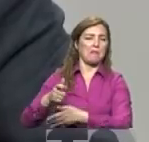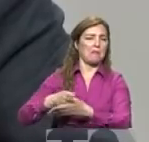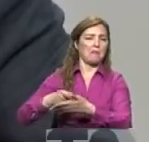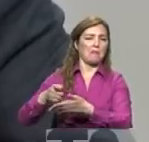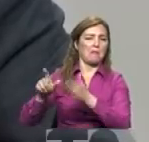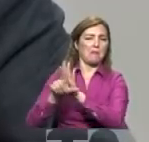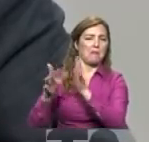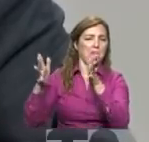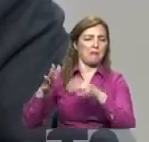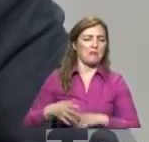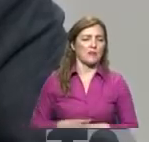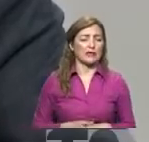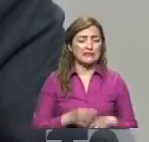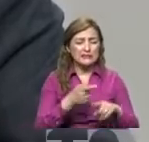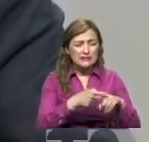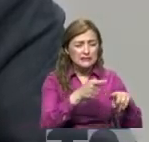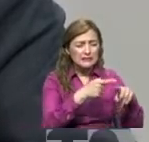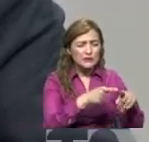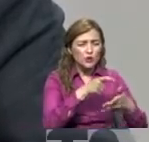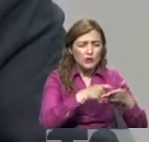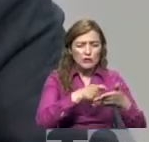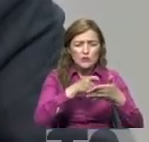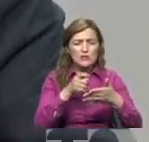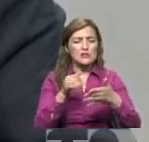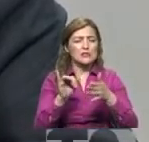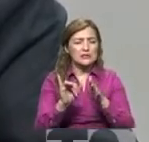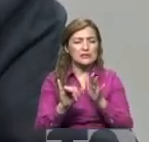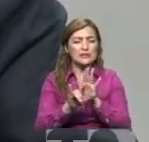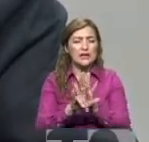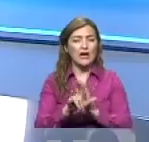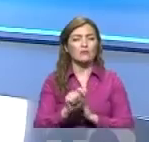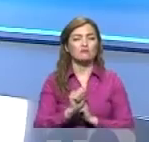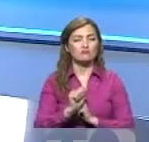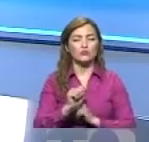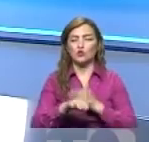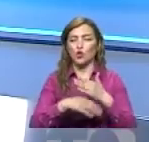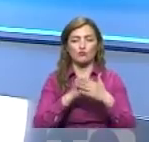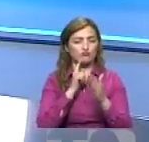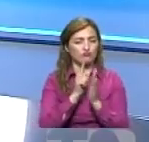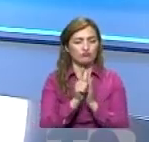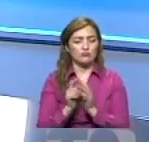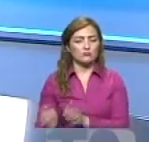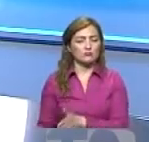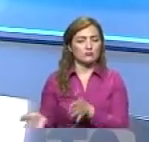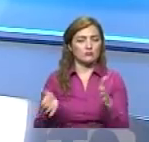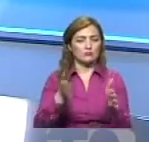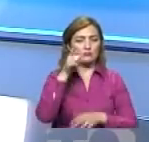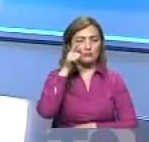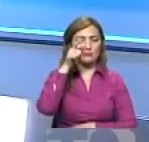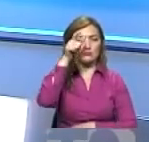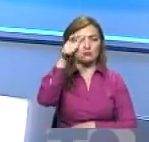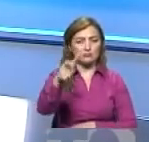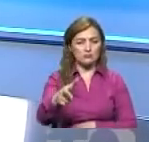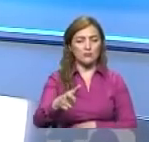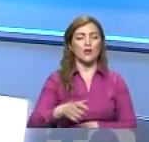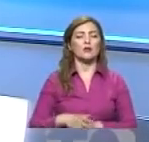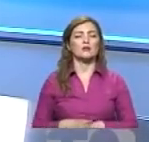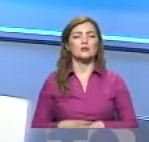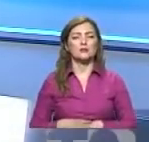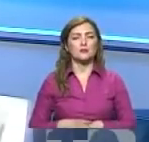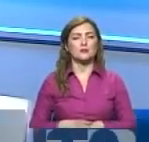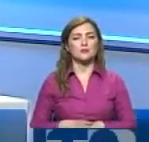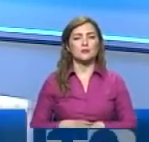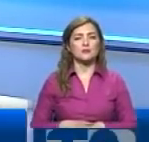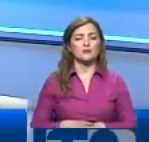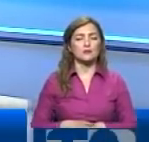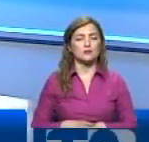aquellos en donde encontramos irregularidades contractuales. La Fiscalía está a 526 agentes fiscales